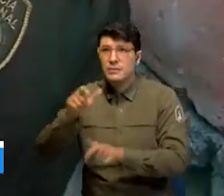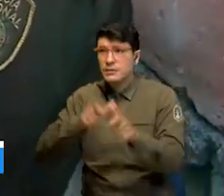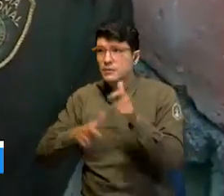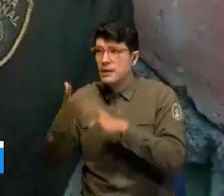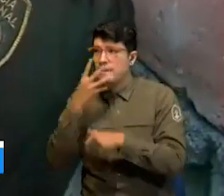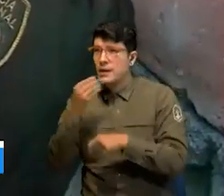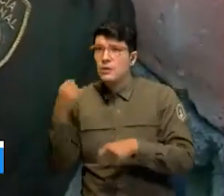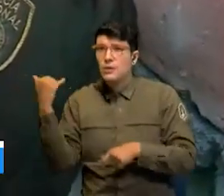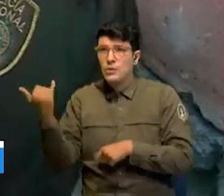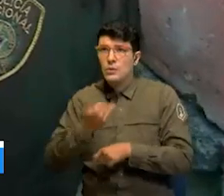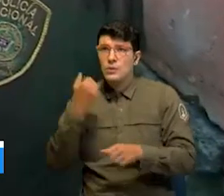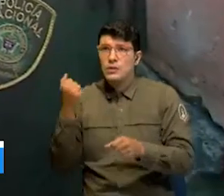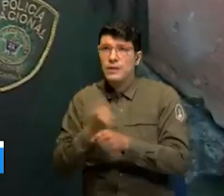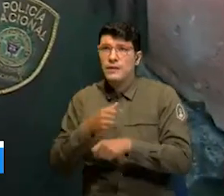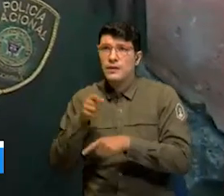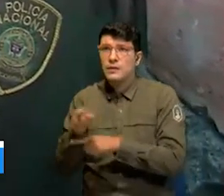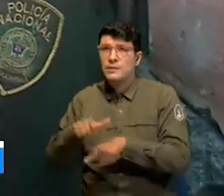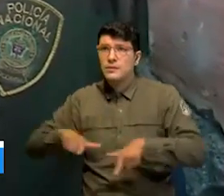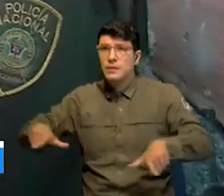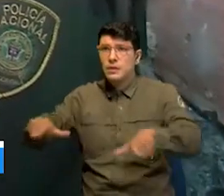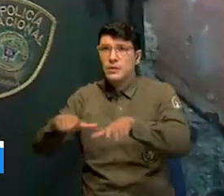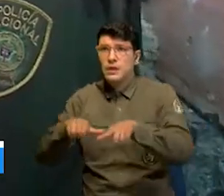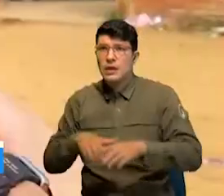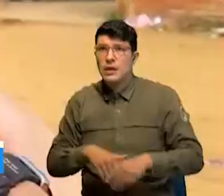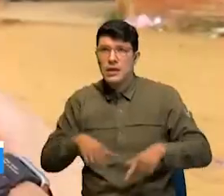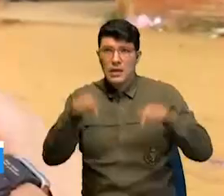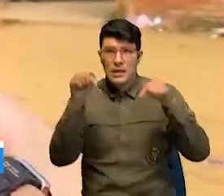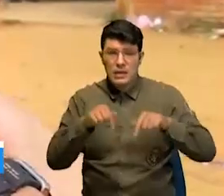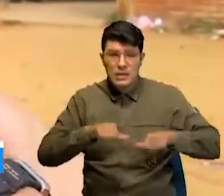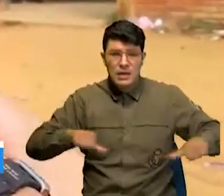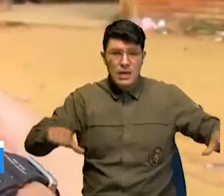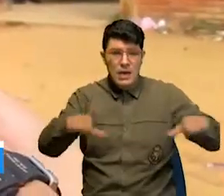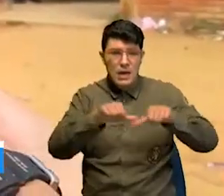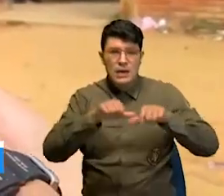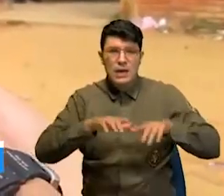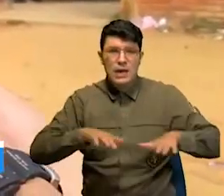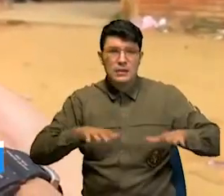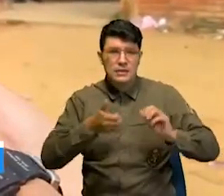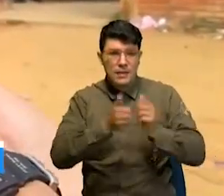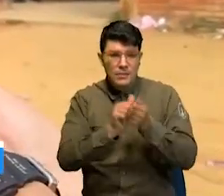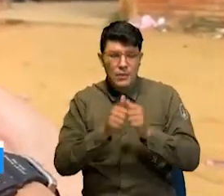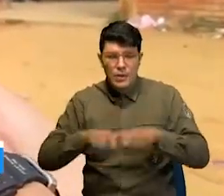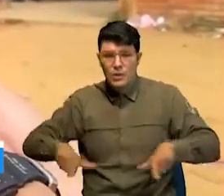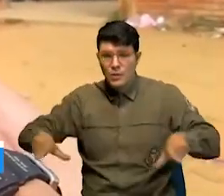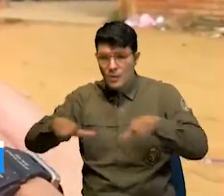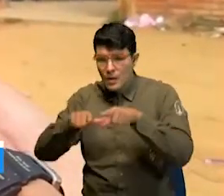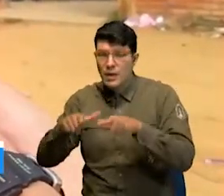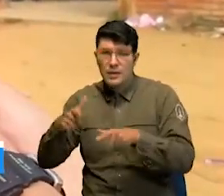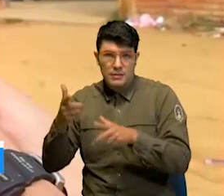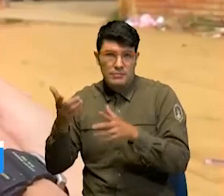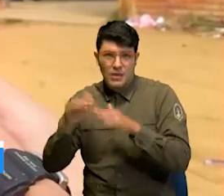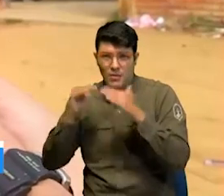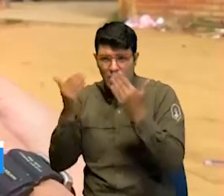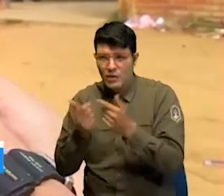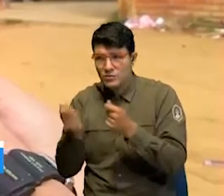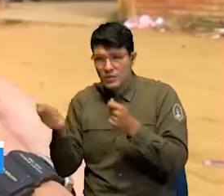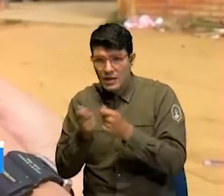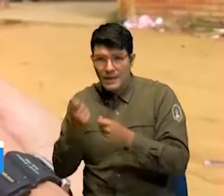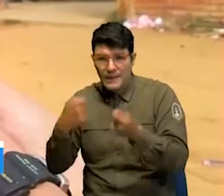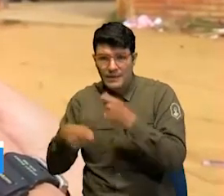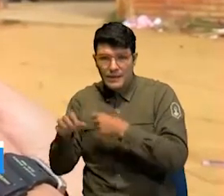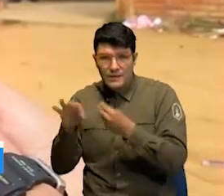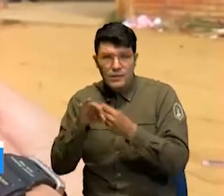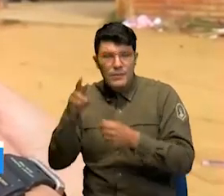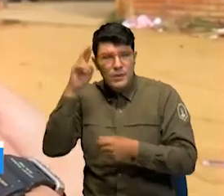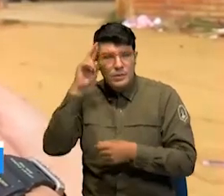que allí operan en el lugar son las escenarios deportivos en planteles educativos y es lo que hoy queremos